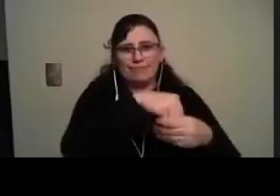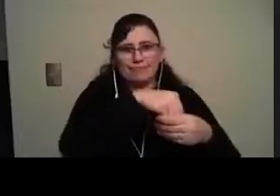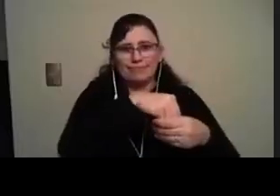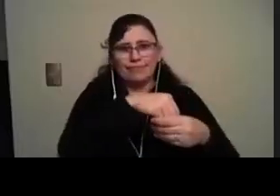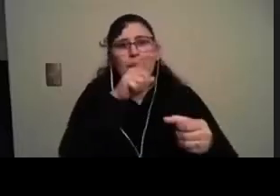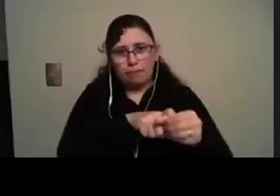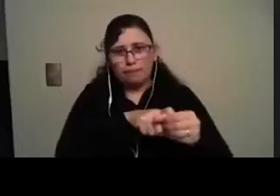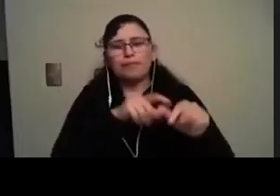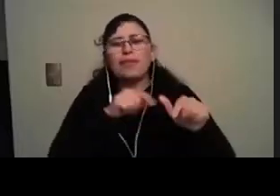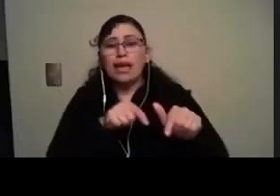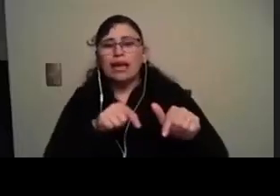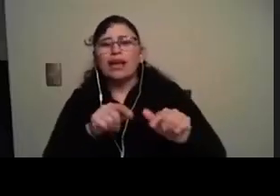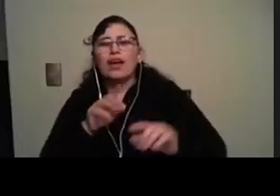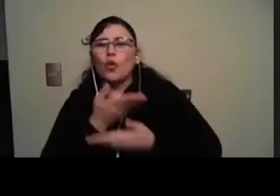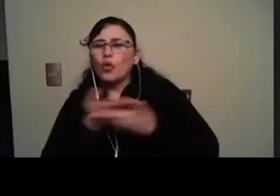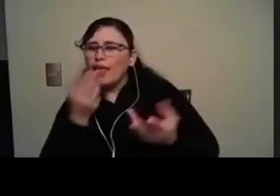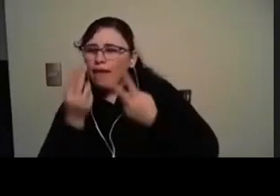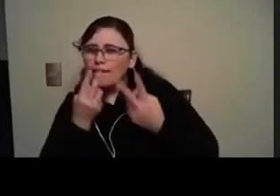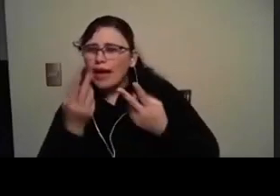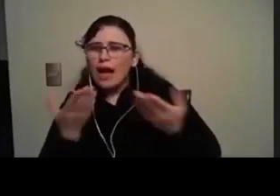ir mejorando algunas cosas desde el punto de vista